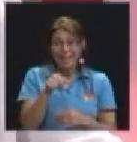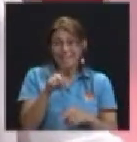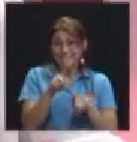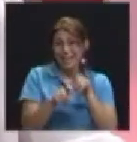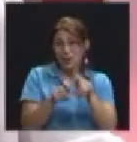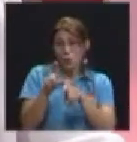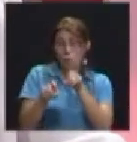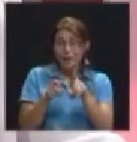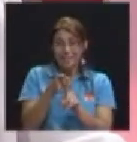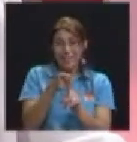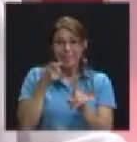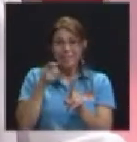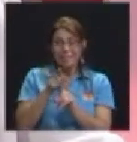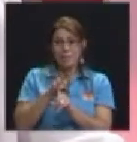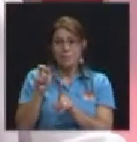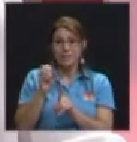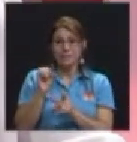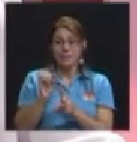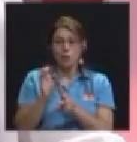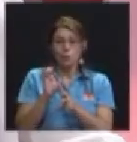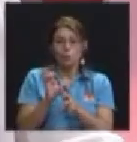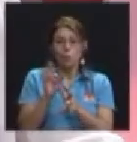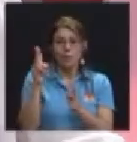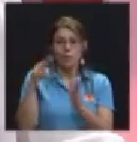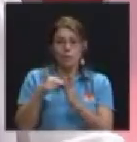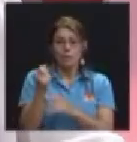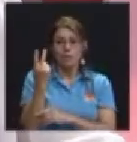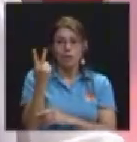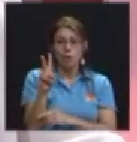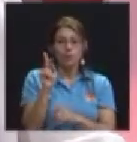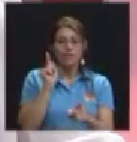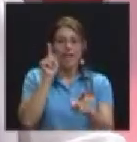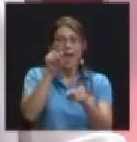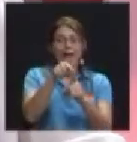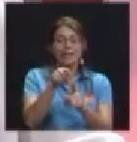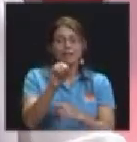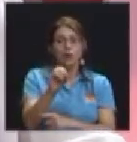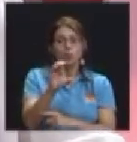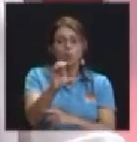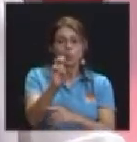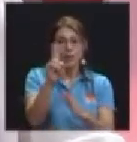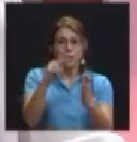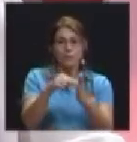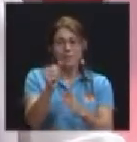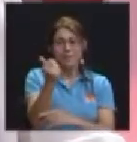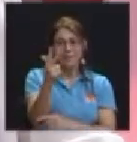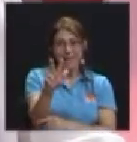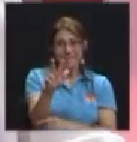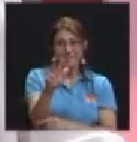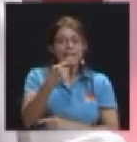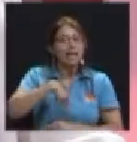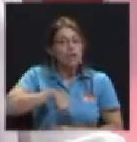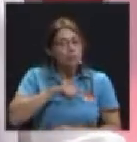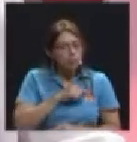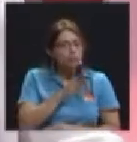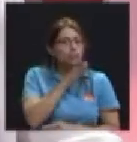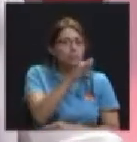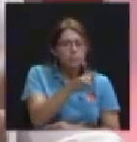fue de octubre del 2012 a octubre del 2013, que estuvimos en el campo recogiendo